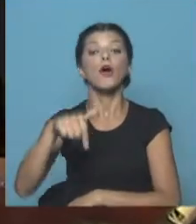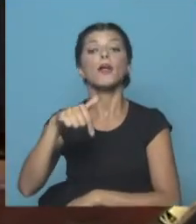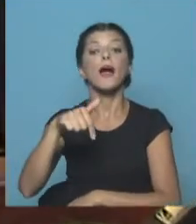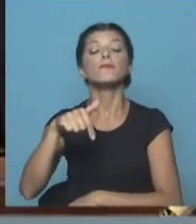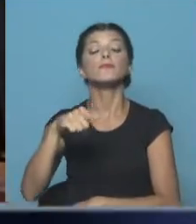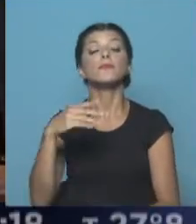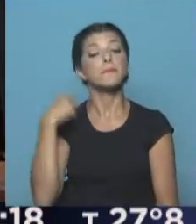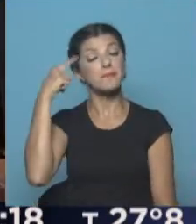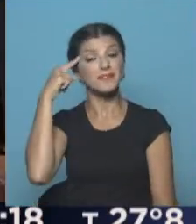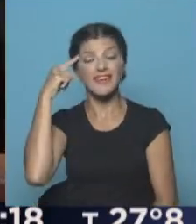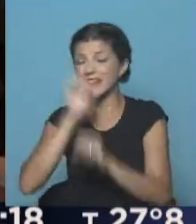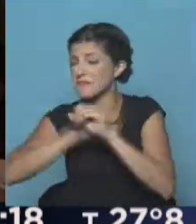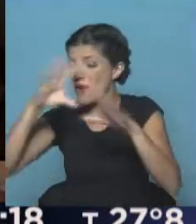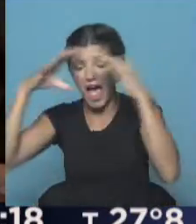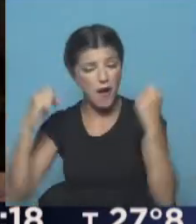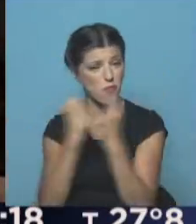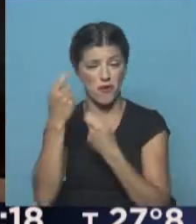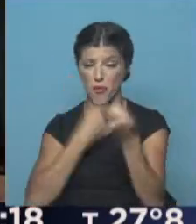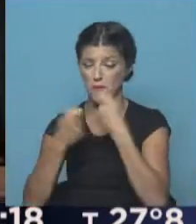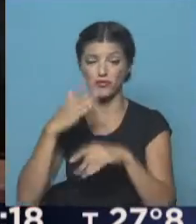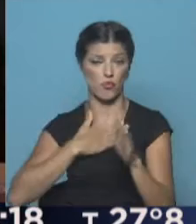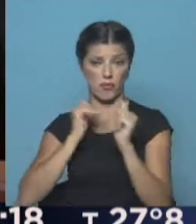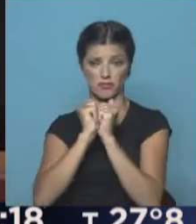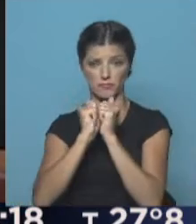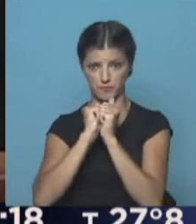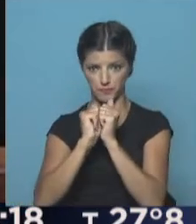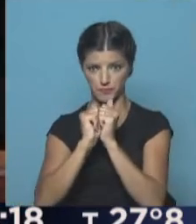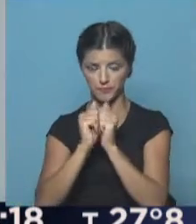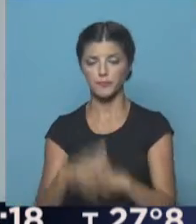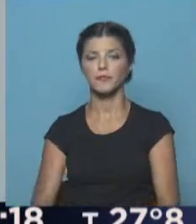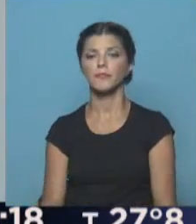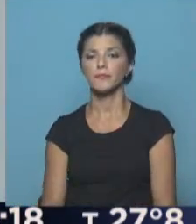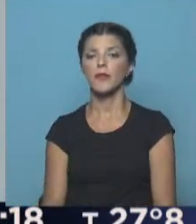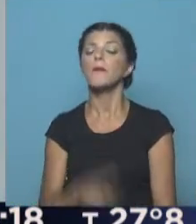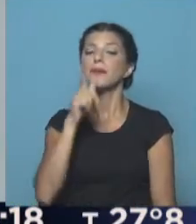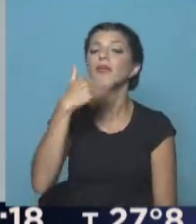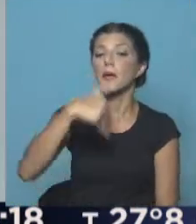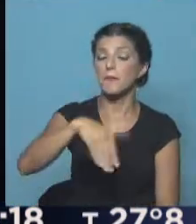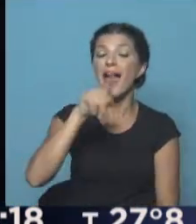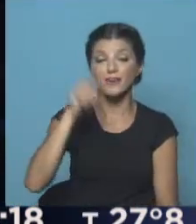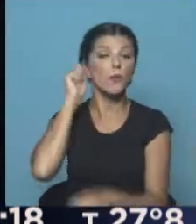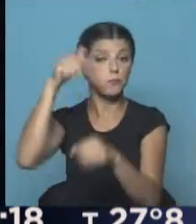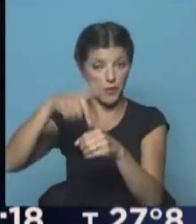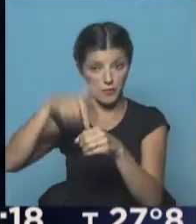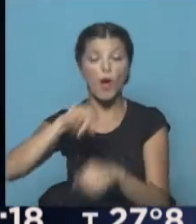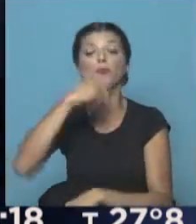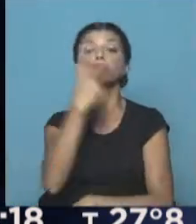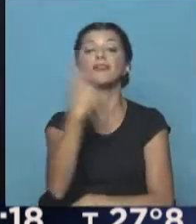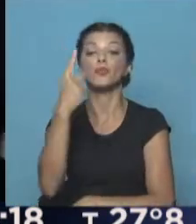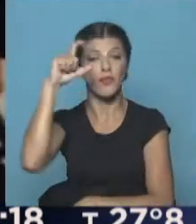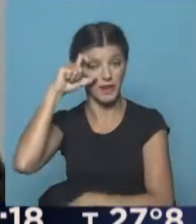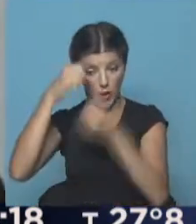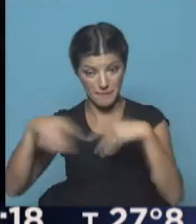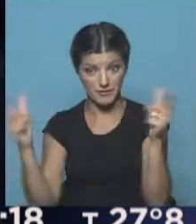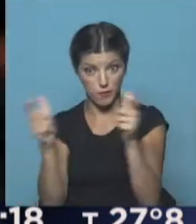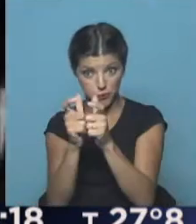calificó como el peor acuerdo comercial de la historia. Se espera que la renegociación del NAFTA se inicie el 31 de enero en una